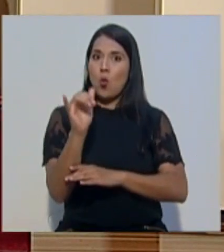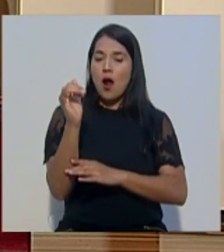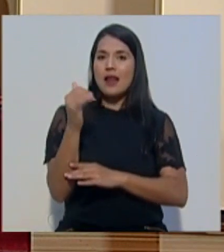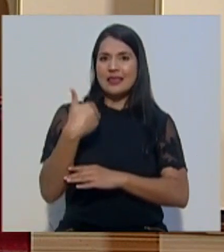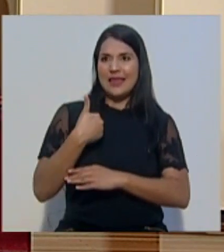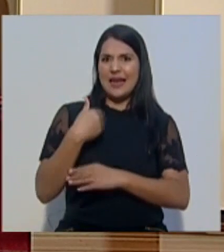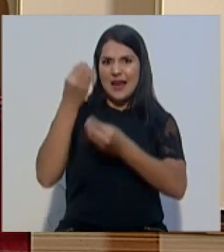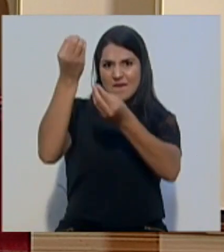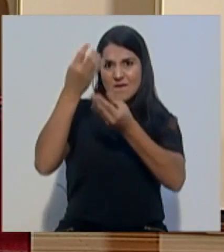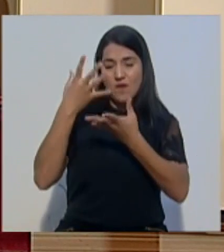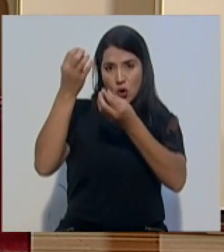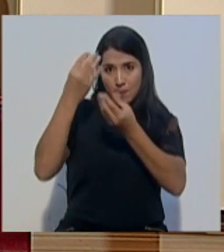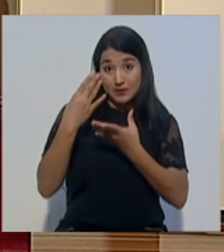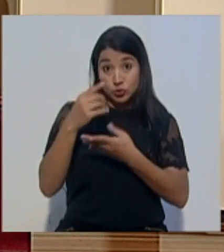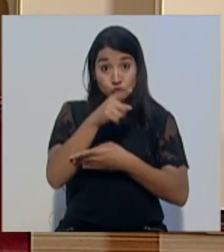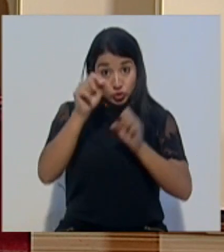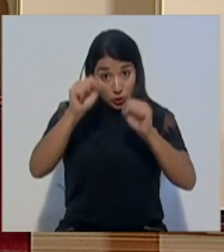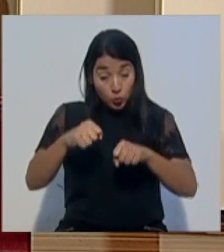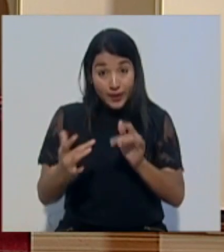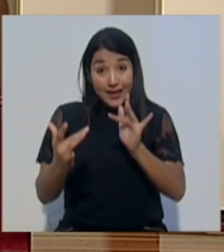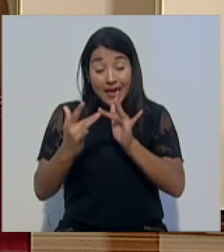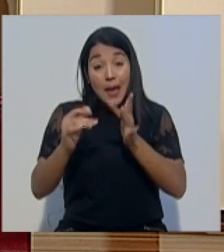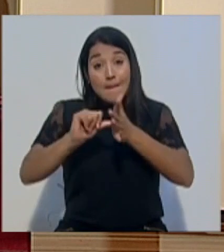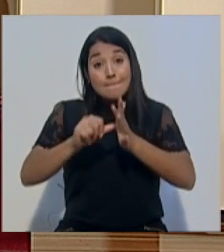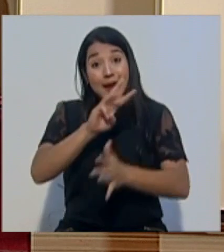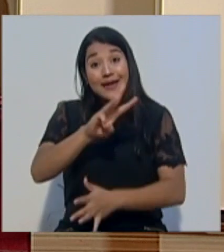en el sitio web